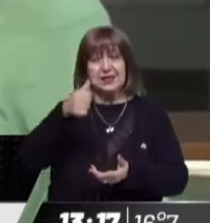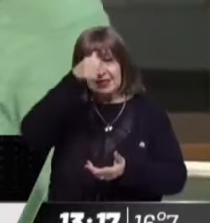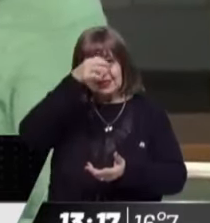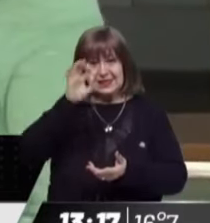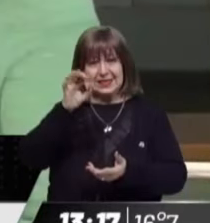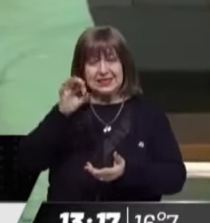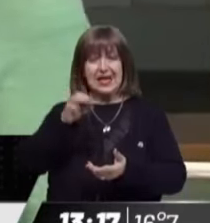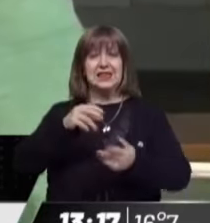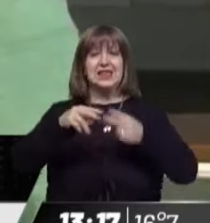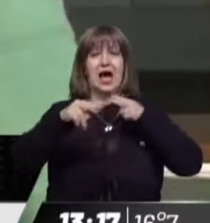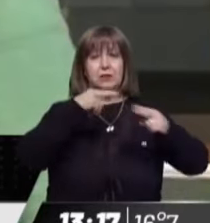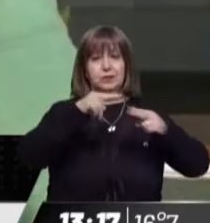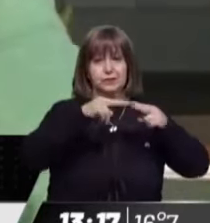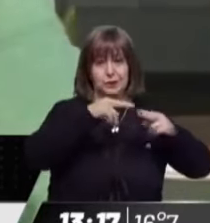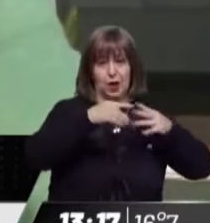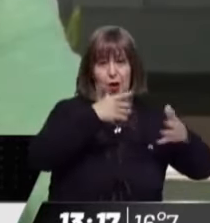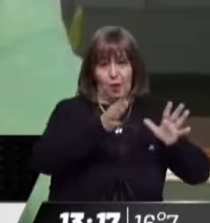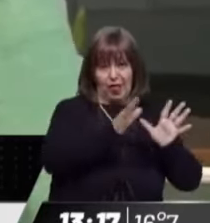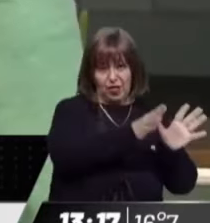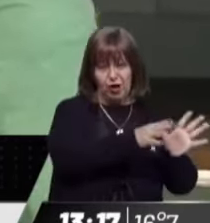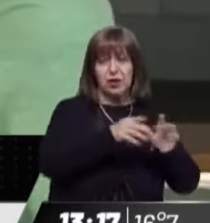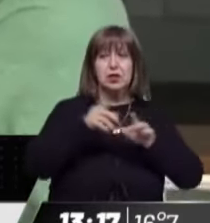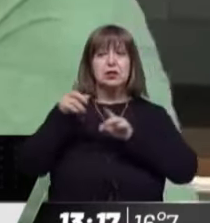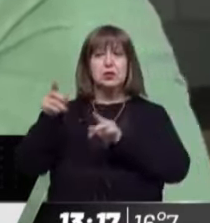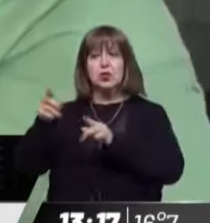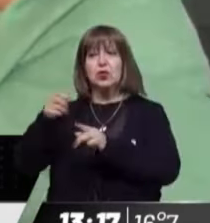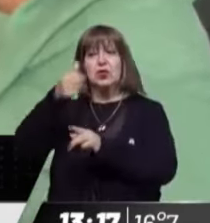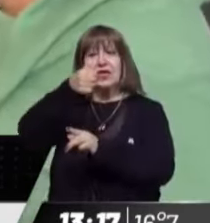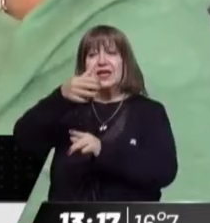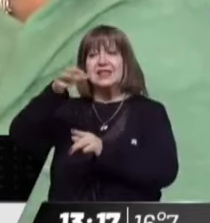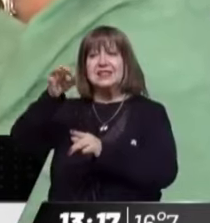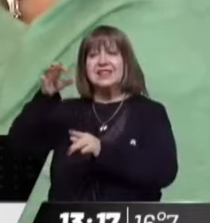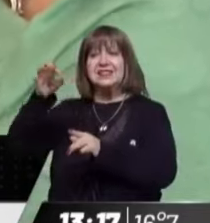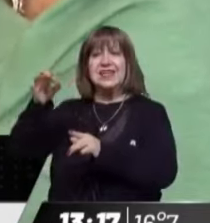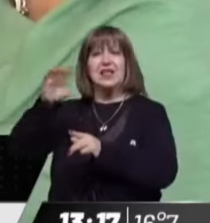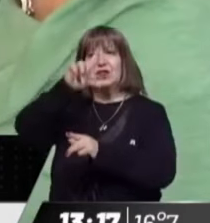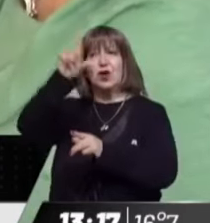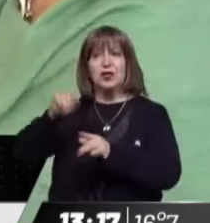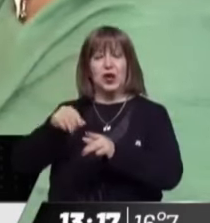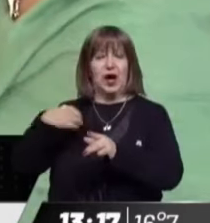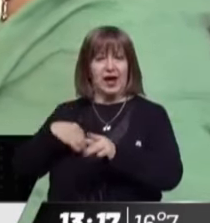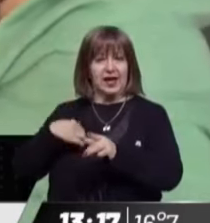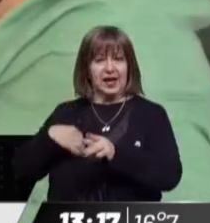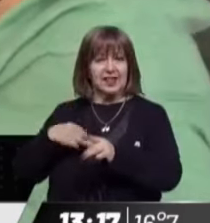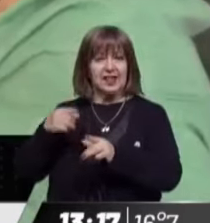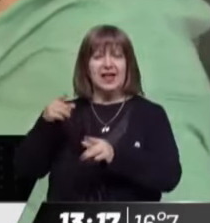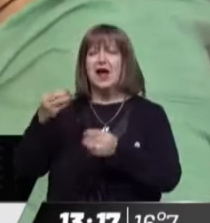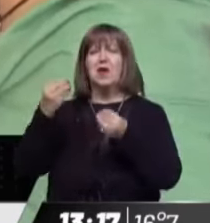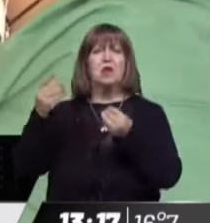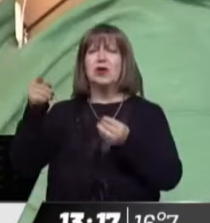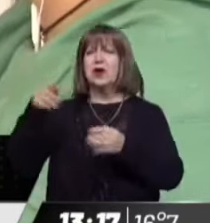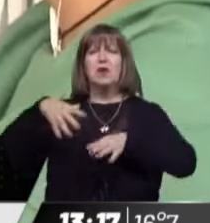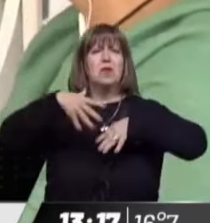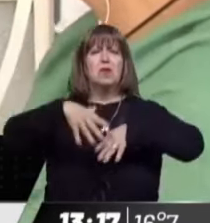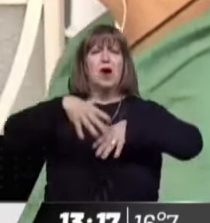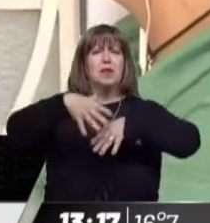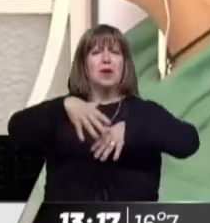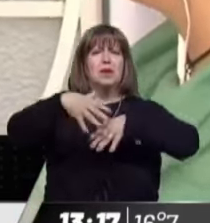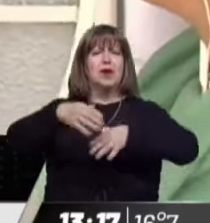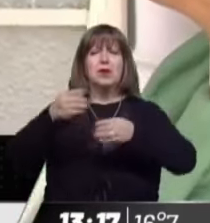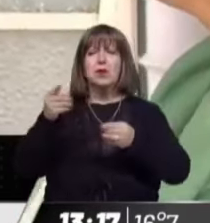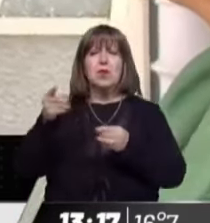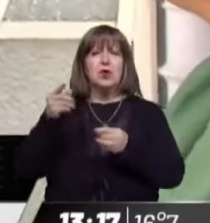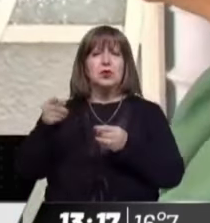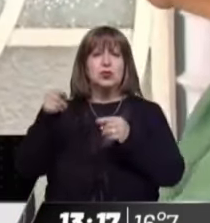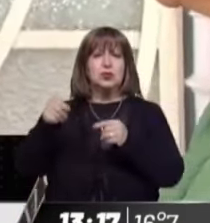UTEP, que es la Unión de Trabajadores de la Economía Popular, tiene 600 en toda la Argentina. ¿Por qué se movilizan ustedes? Por un lado, ¿cuál es la